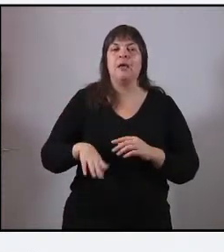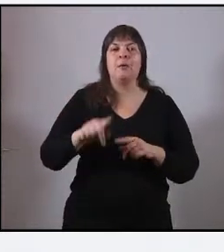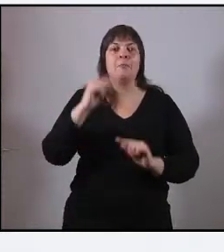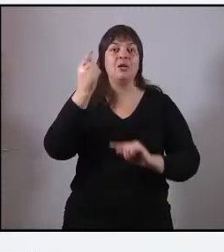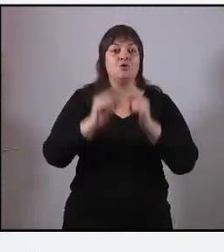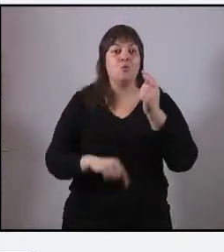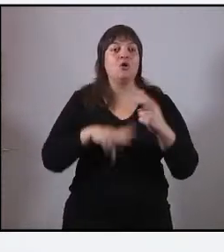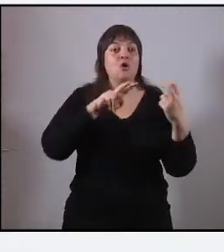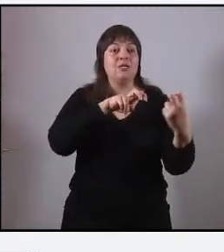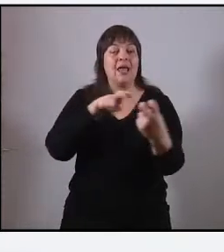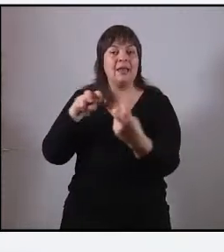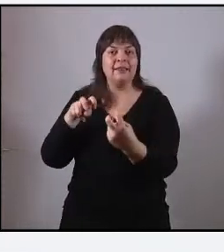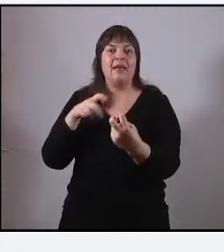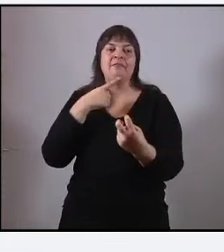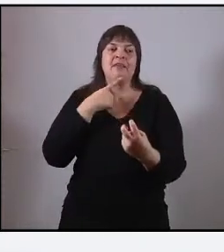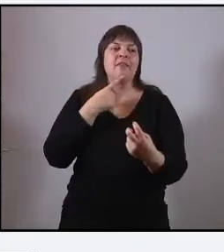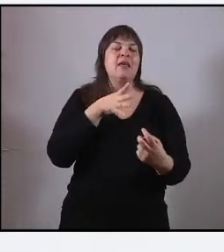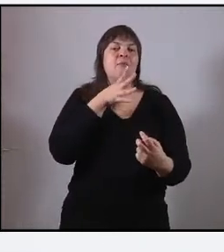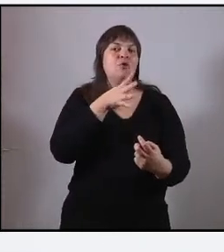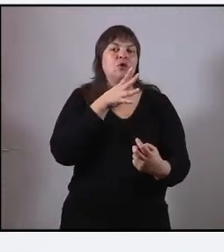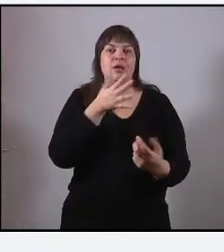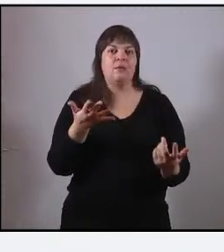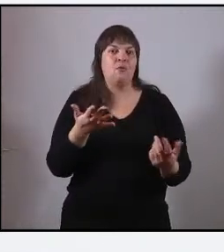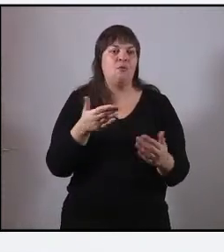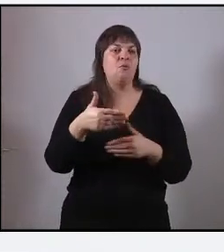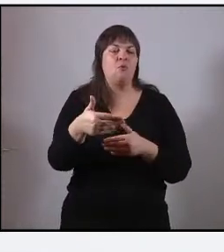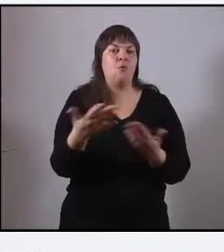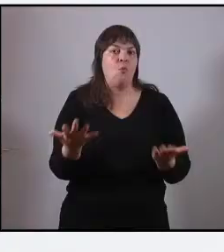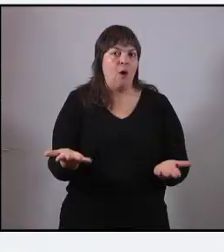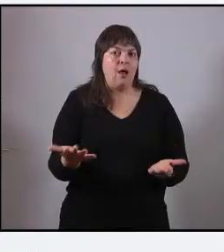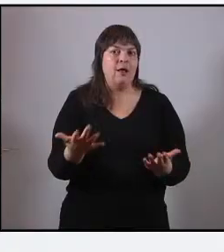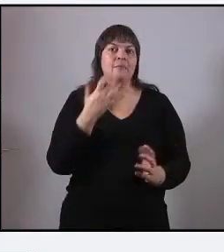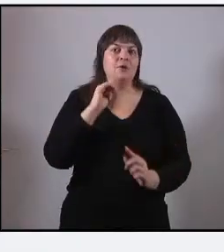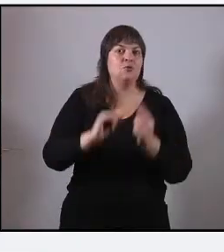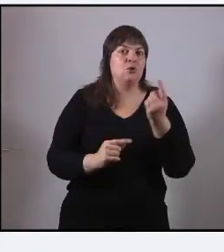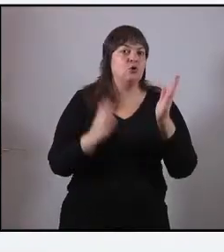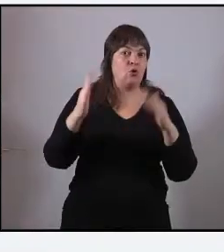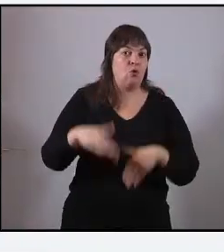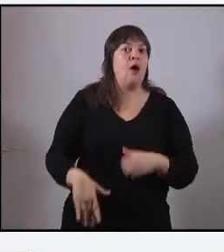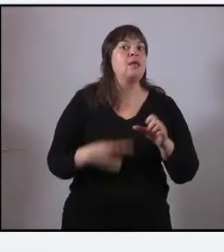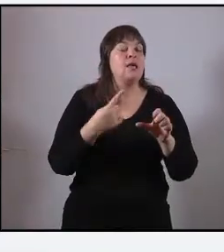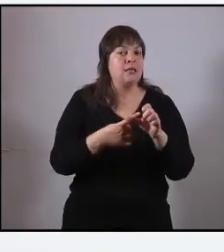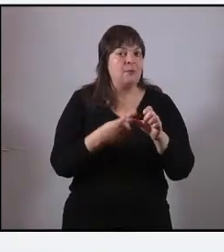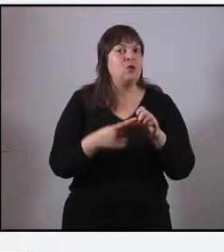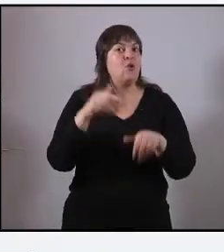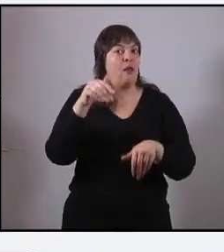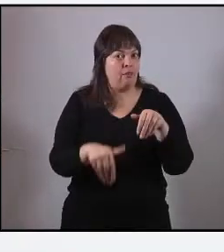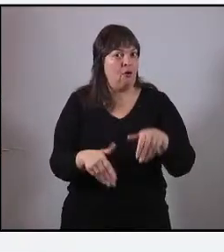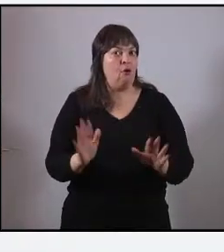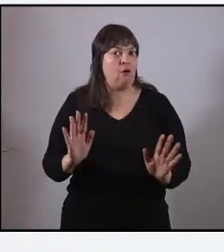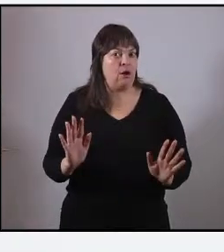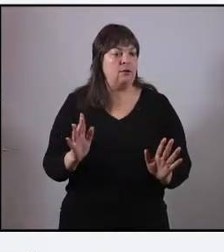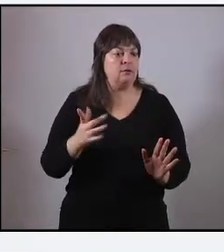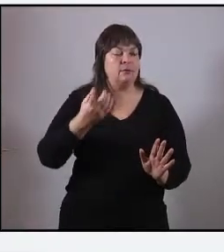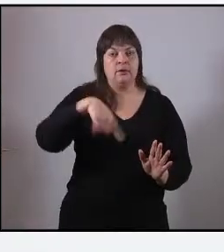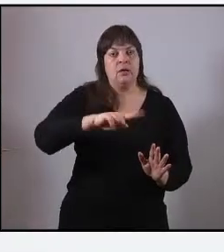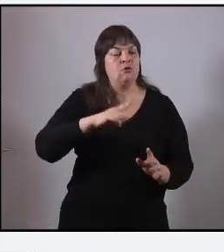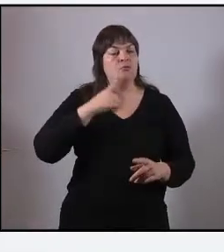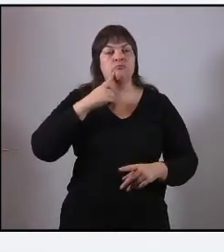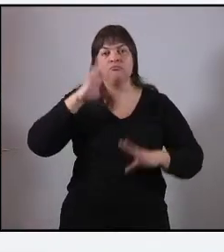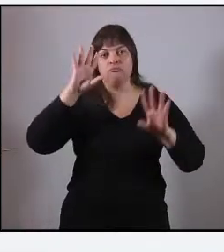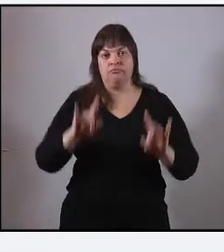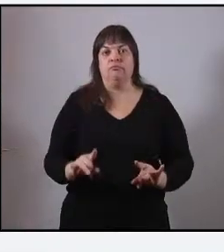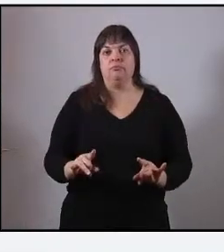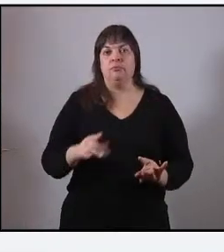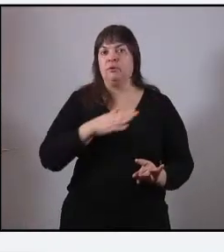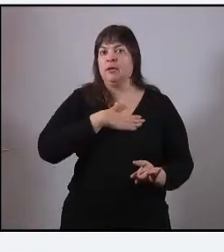presupuestos se le dice qué es lo que va a pasar, que si no hay presupuestos vamos a escuchar a los extremeños. Les acabamos de escuchar y han sido rotundos y claros.